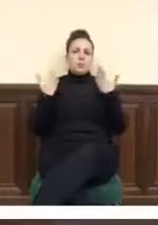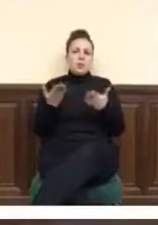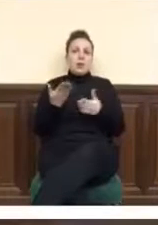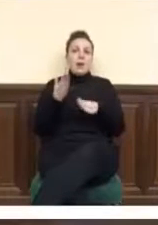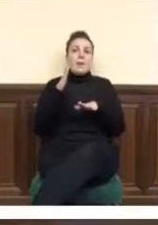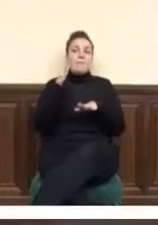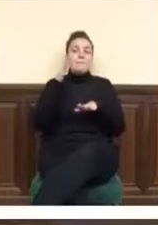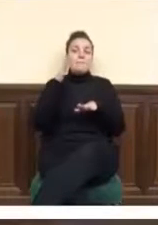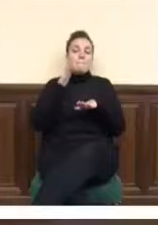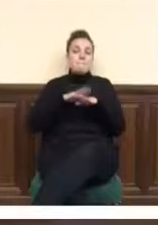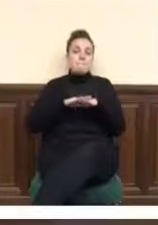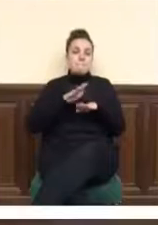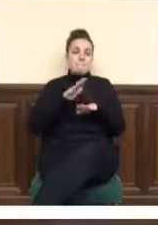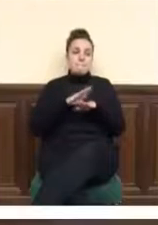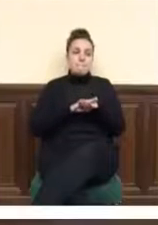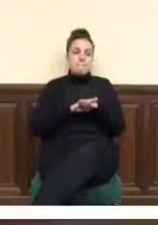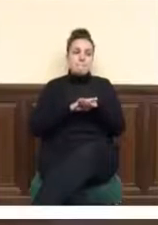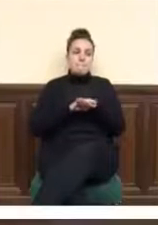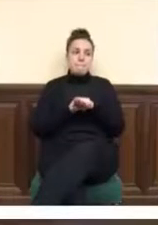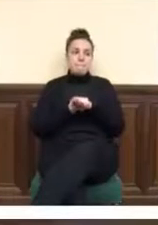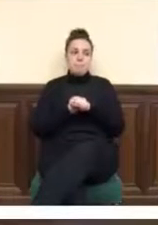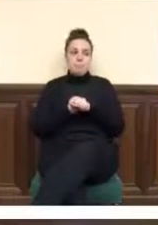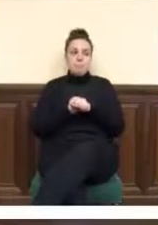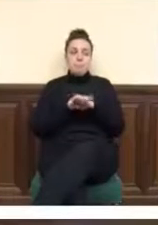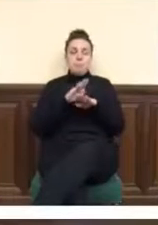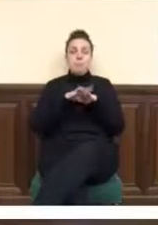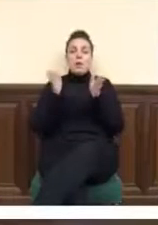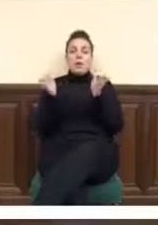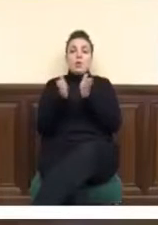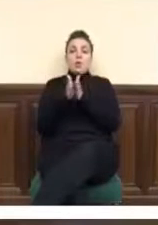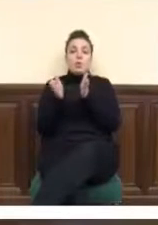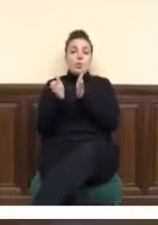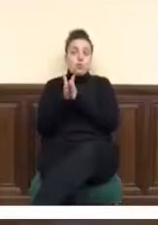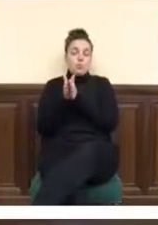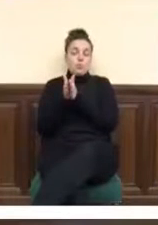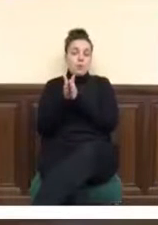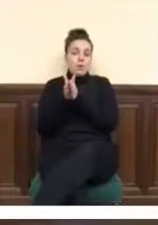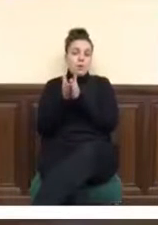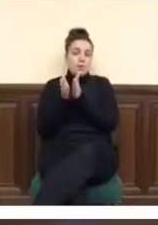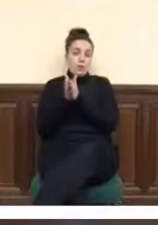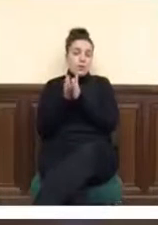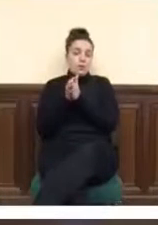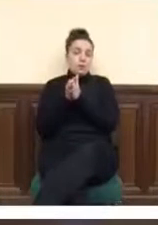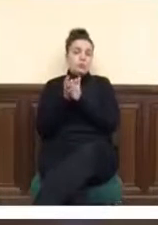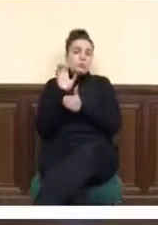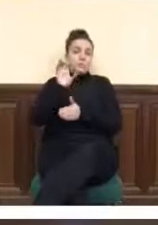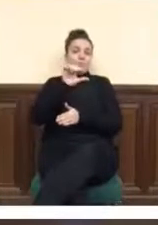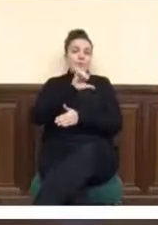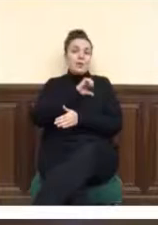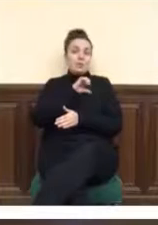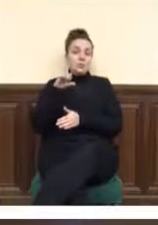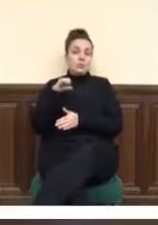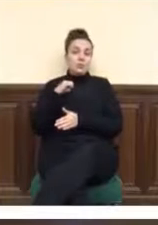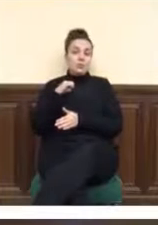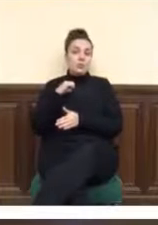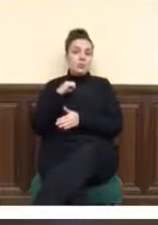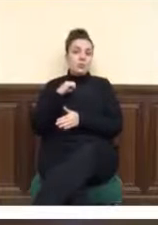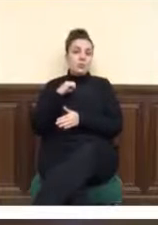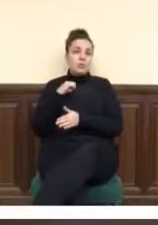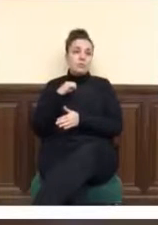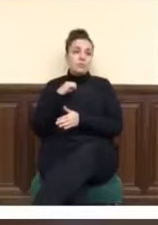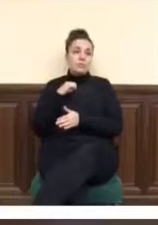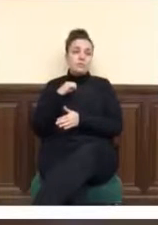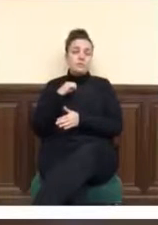para que sus correligionarios, sus colegas en el ámbito autonómico, pues no le